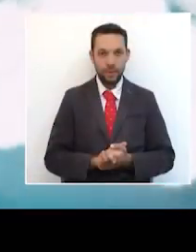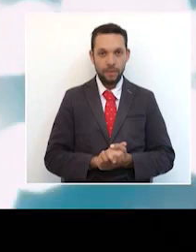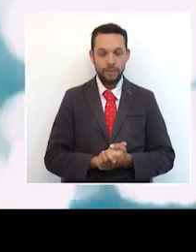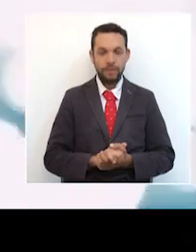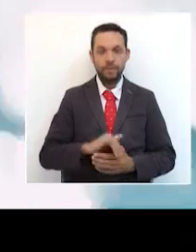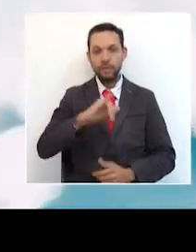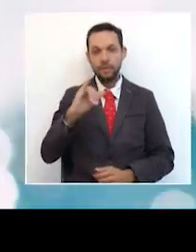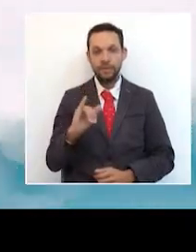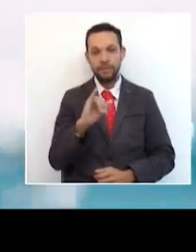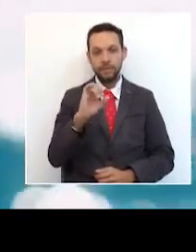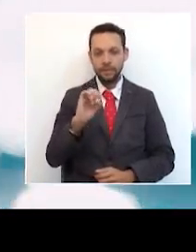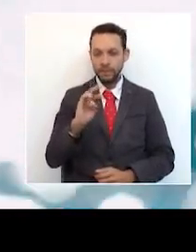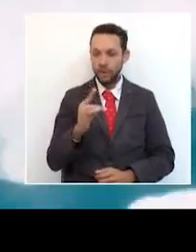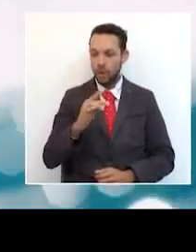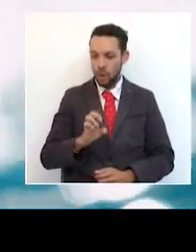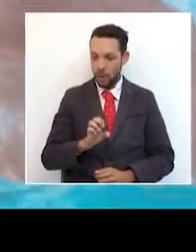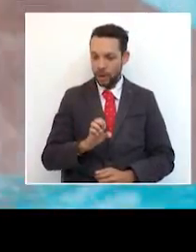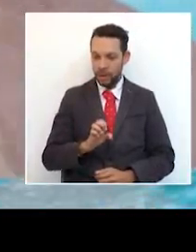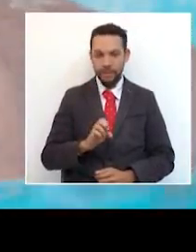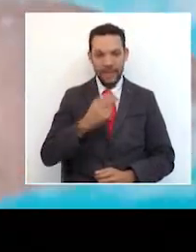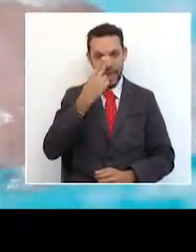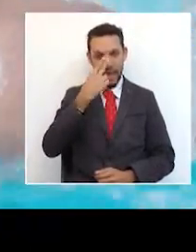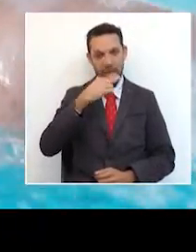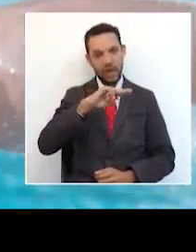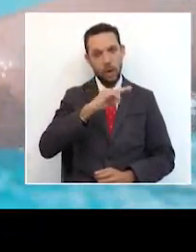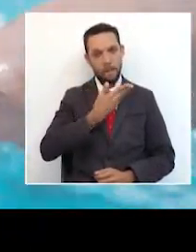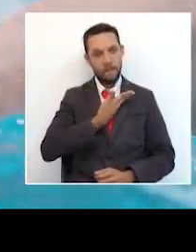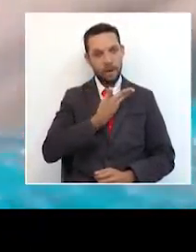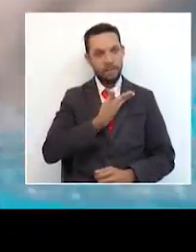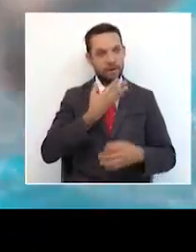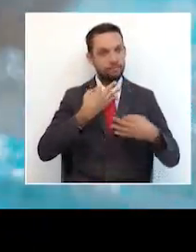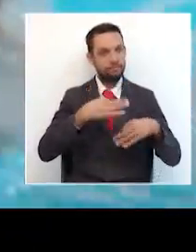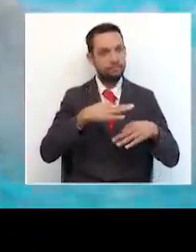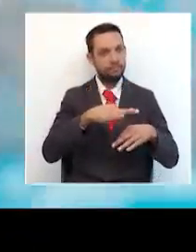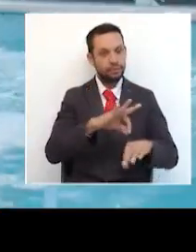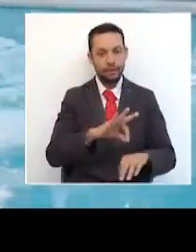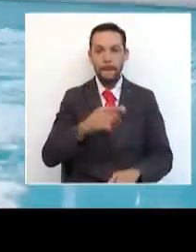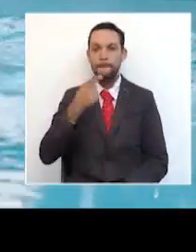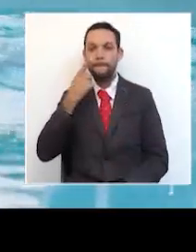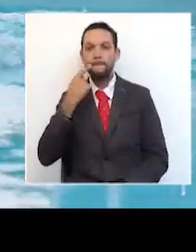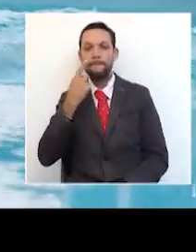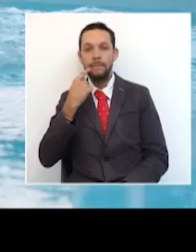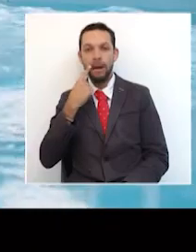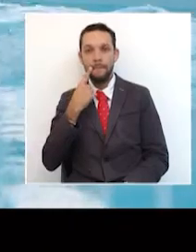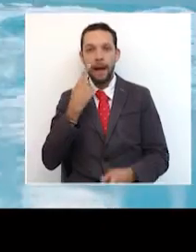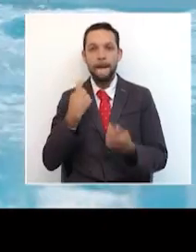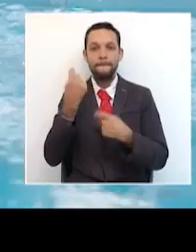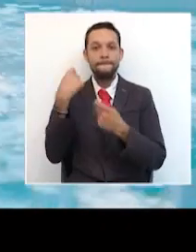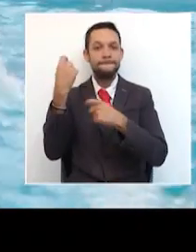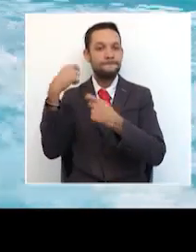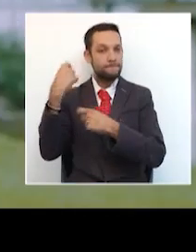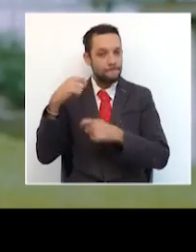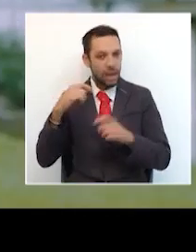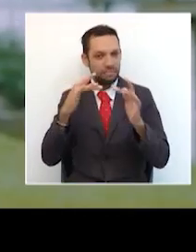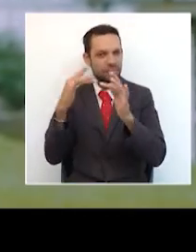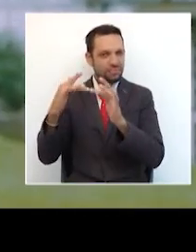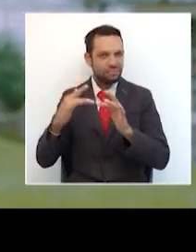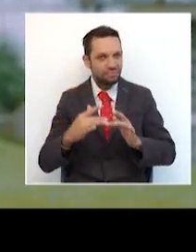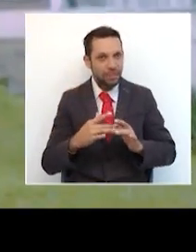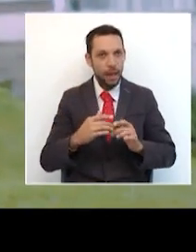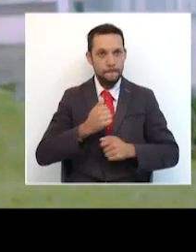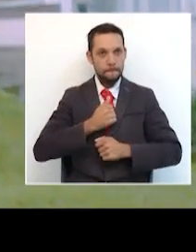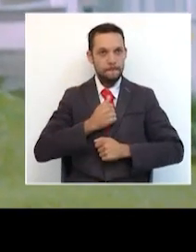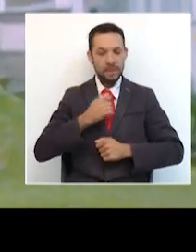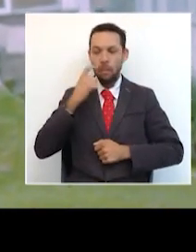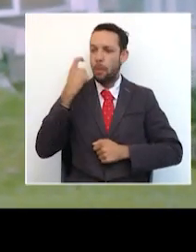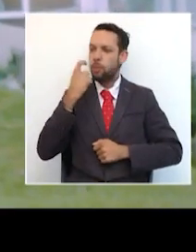por enrique rojas que se no es el hijo de una costurera y un comisionista y está en la búsqueda de los conocimientos